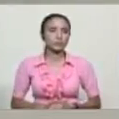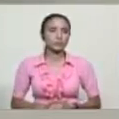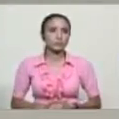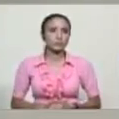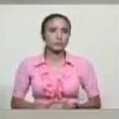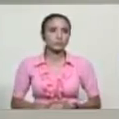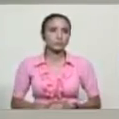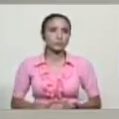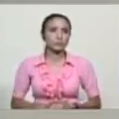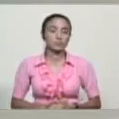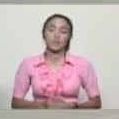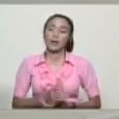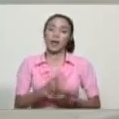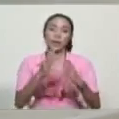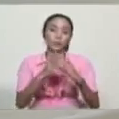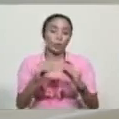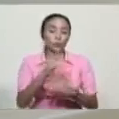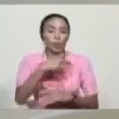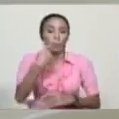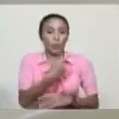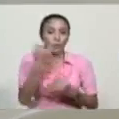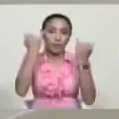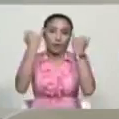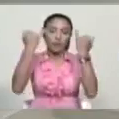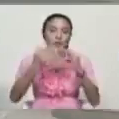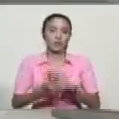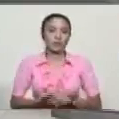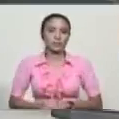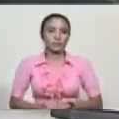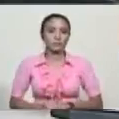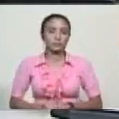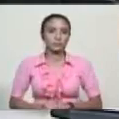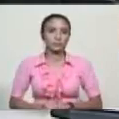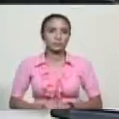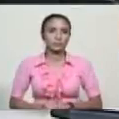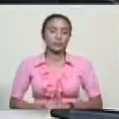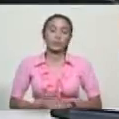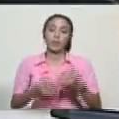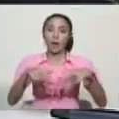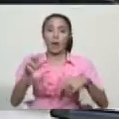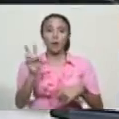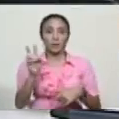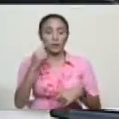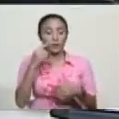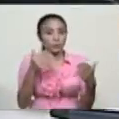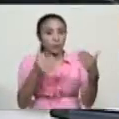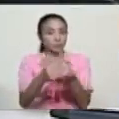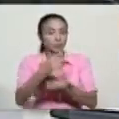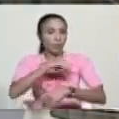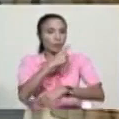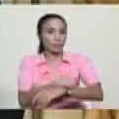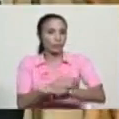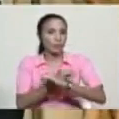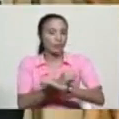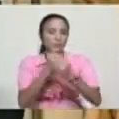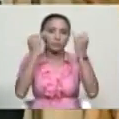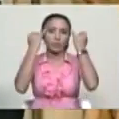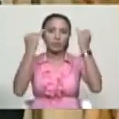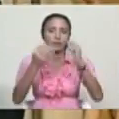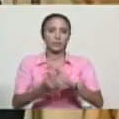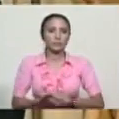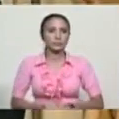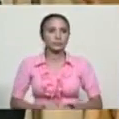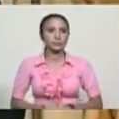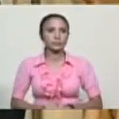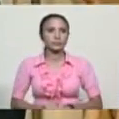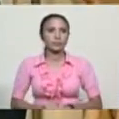Así que son los retos políticos que nosotros enfrentamos. Venezuela tiene su fortaleza,